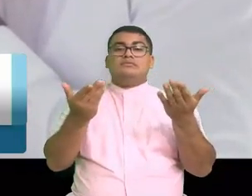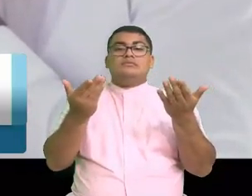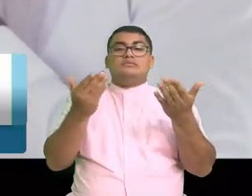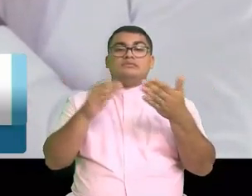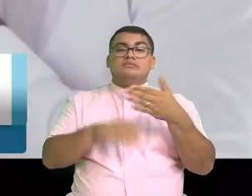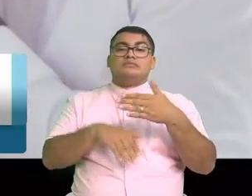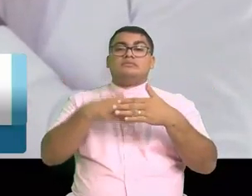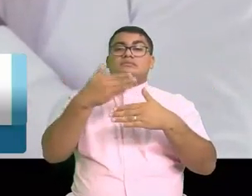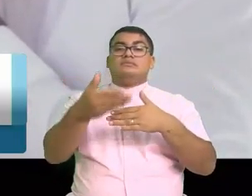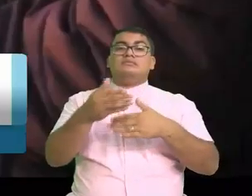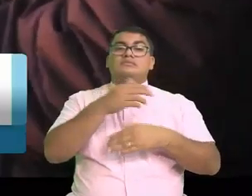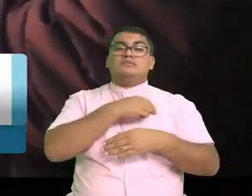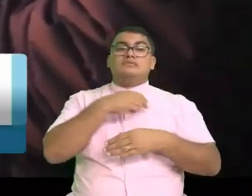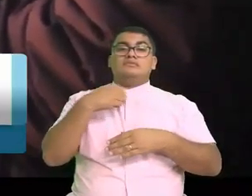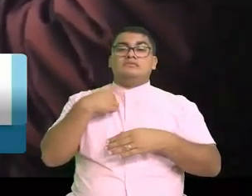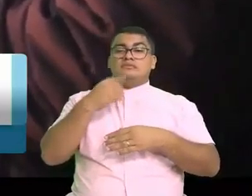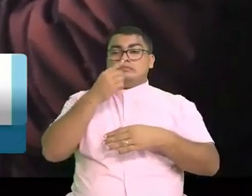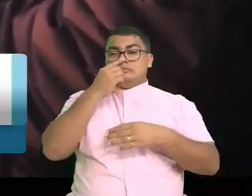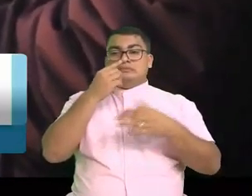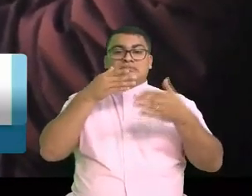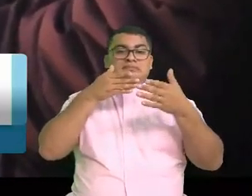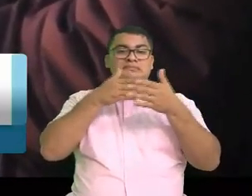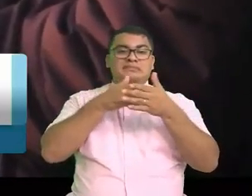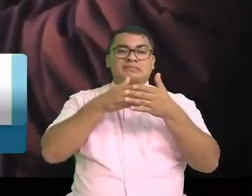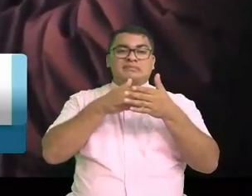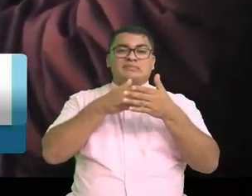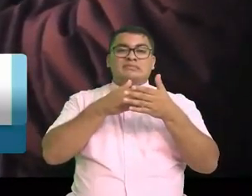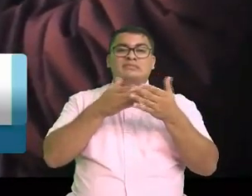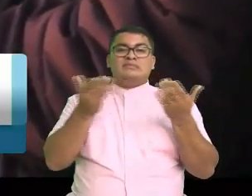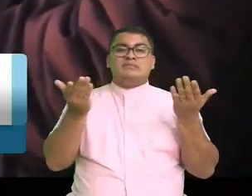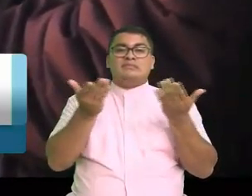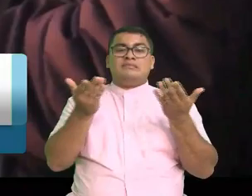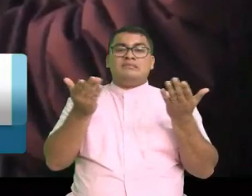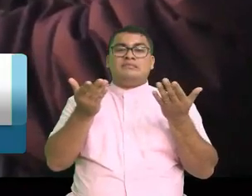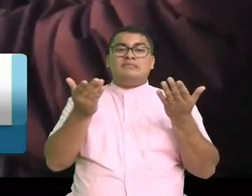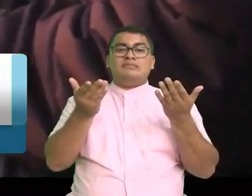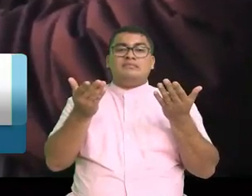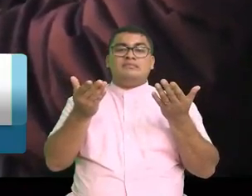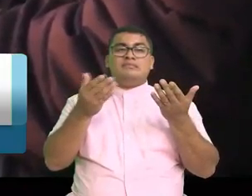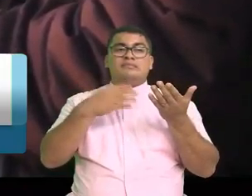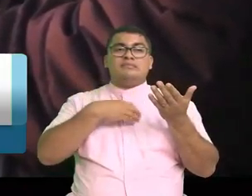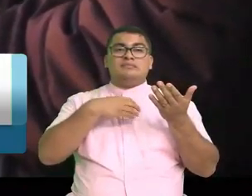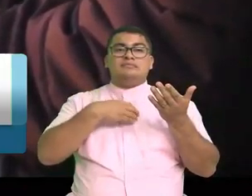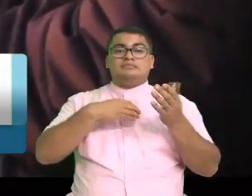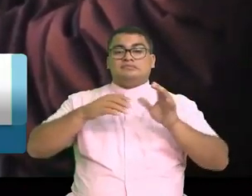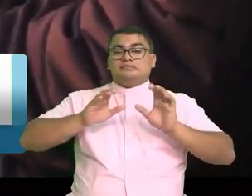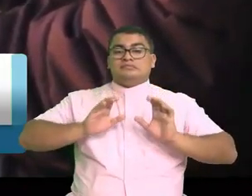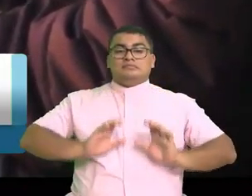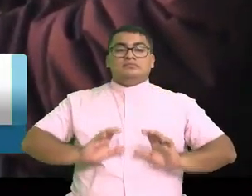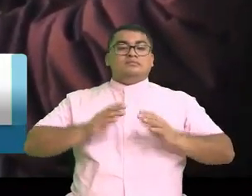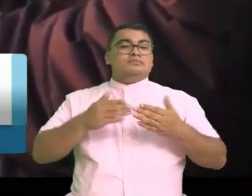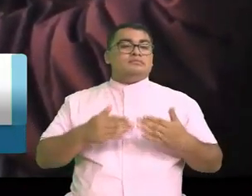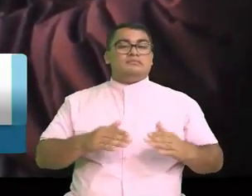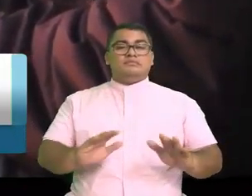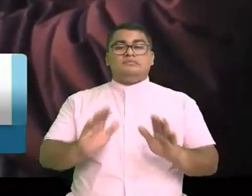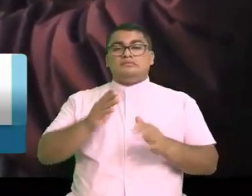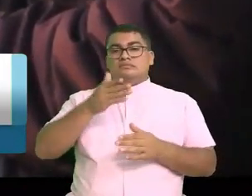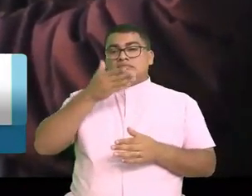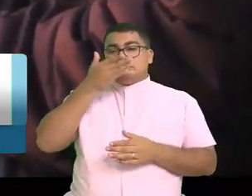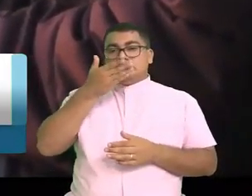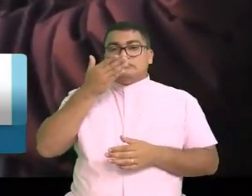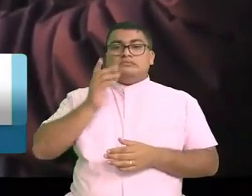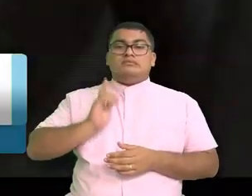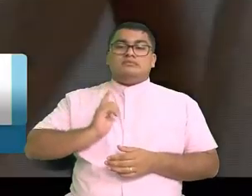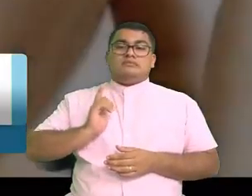provocar una oclusión de lo que es el drenaje fisiológico de estas cavidades que